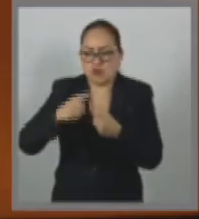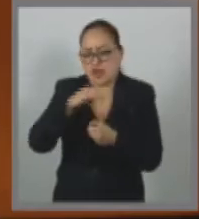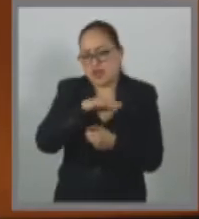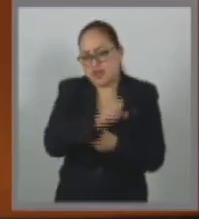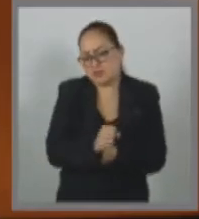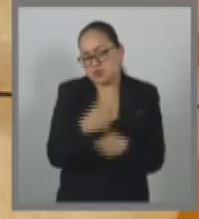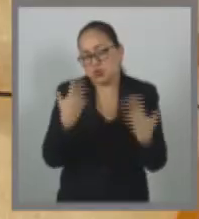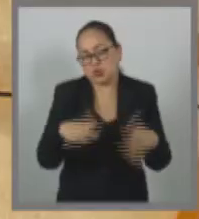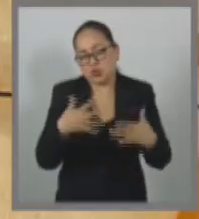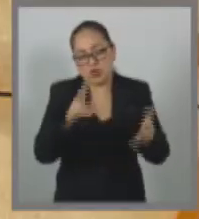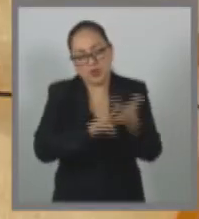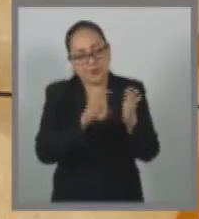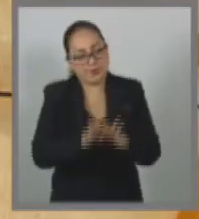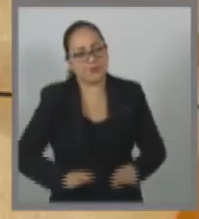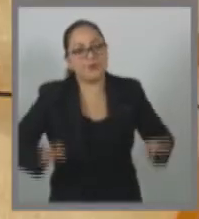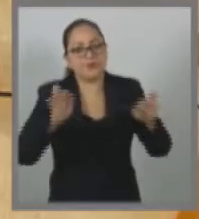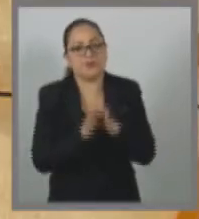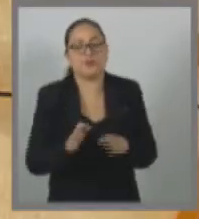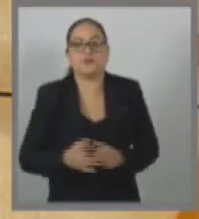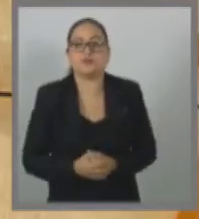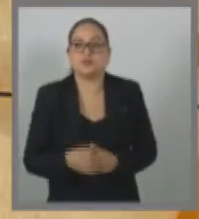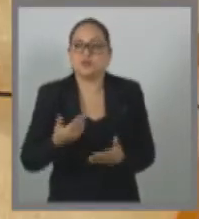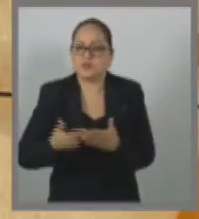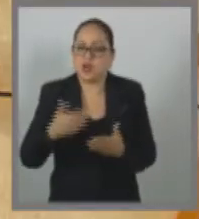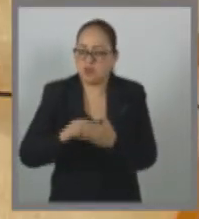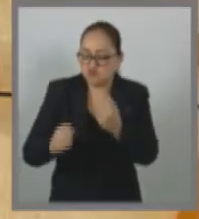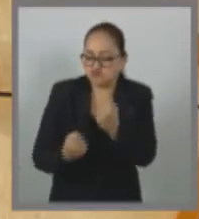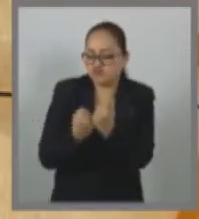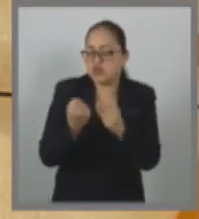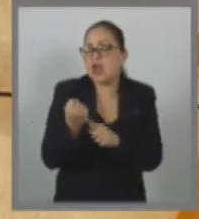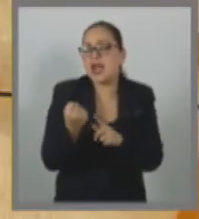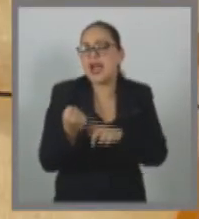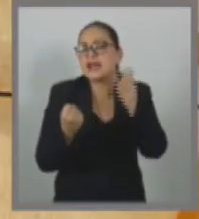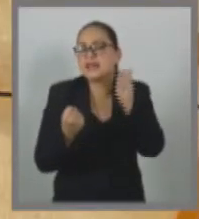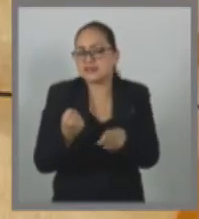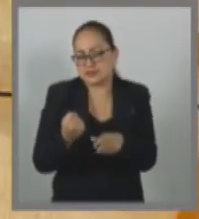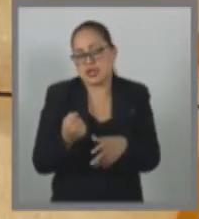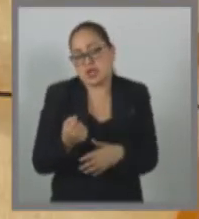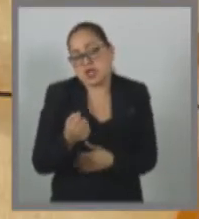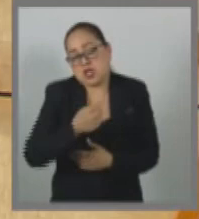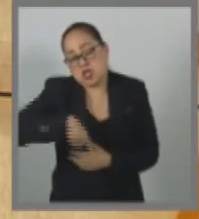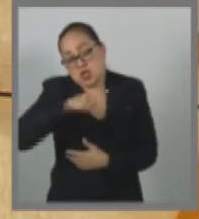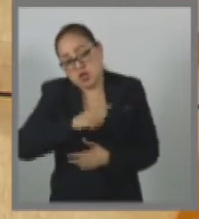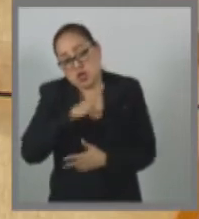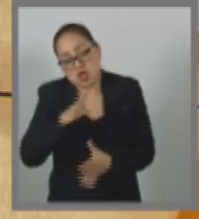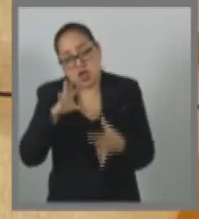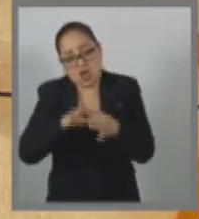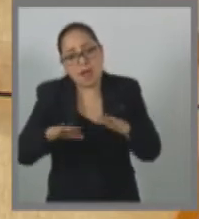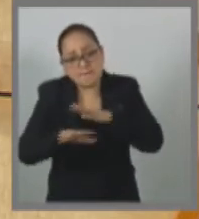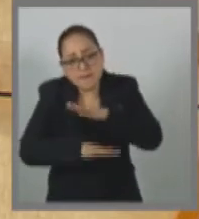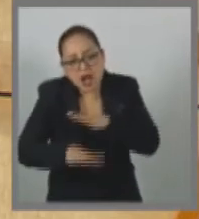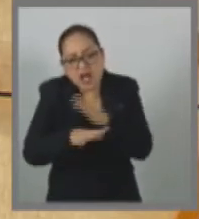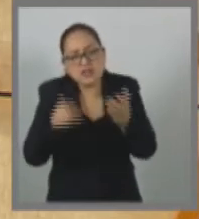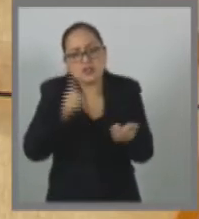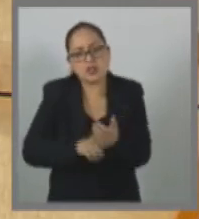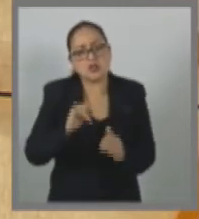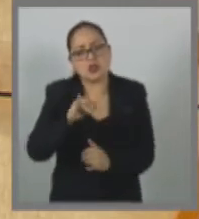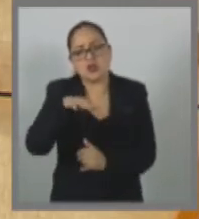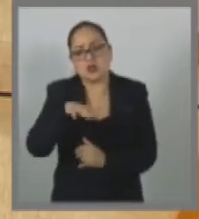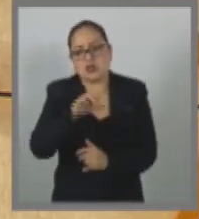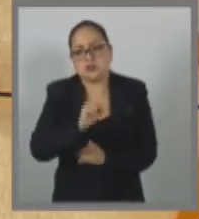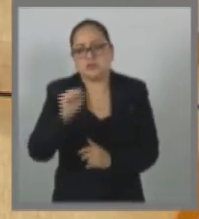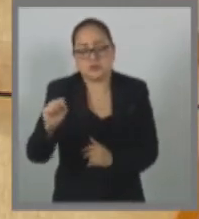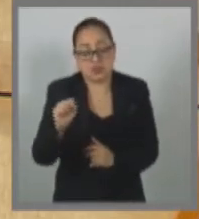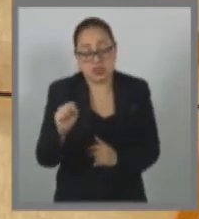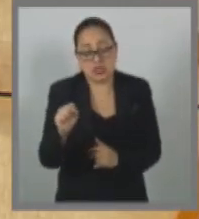invaluable. La fortaleza que hoy tenemos sienta las bases y blinda al Instituto Mexicano